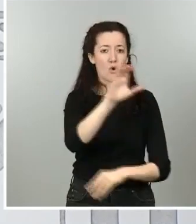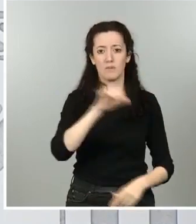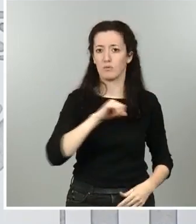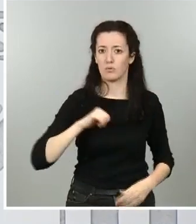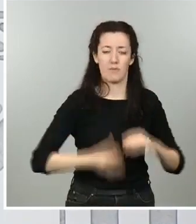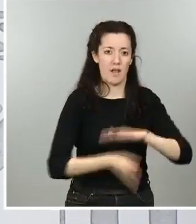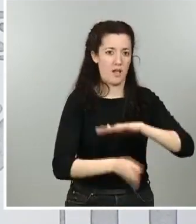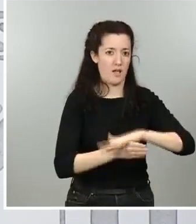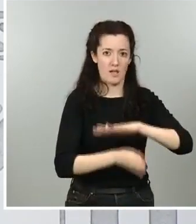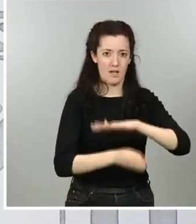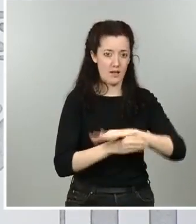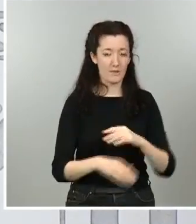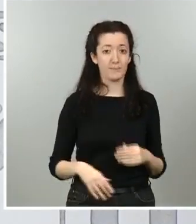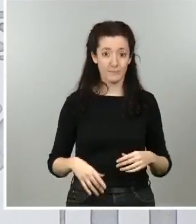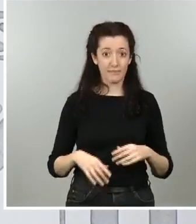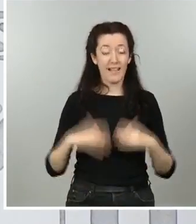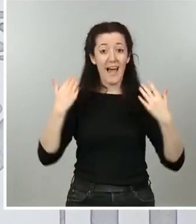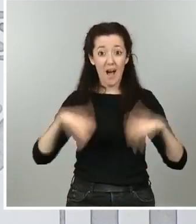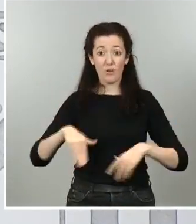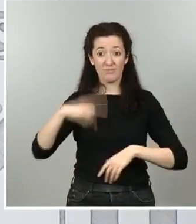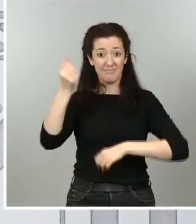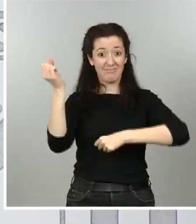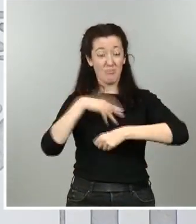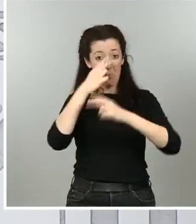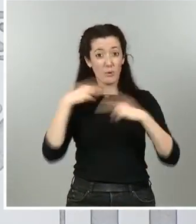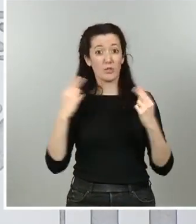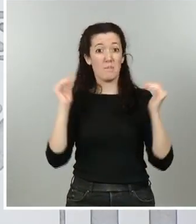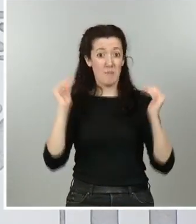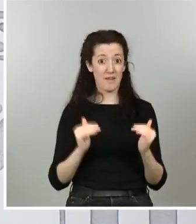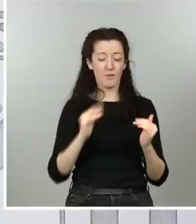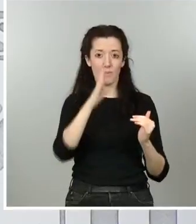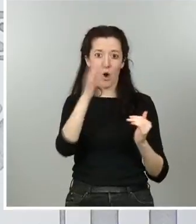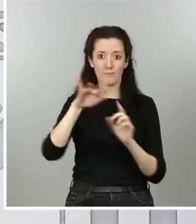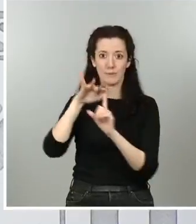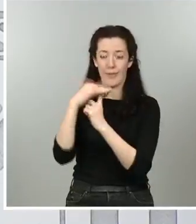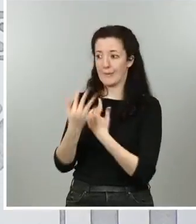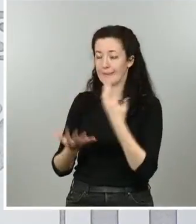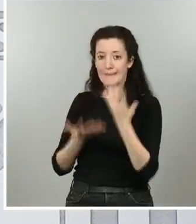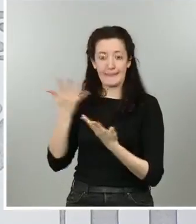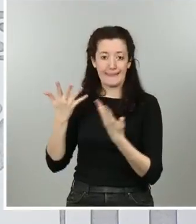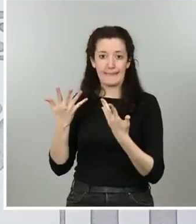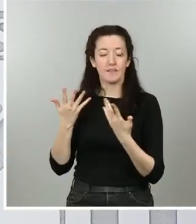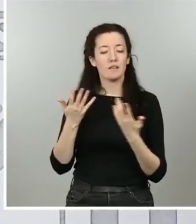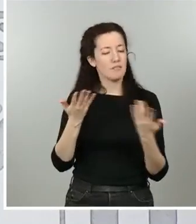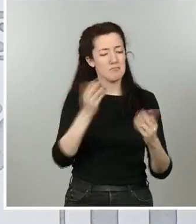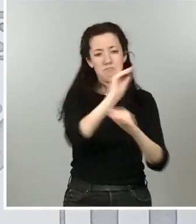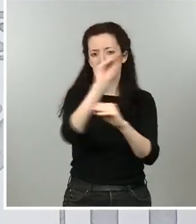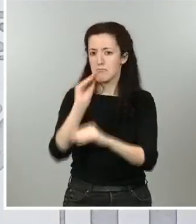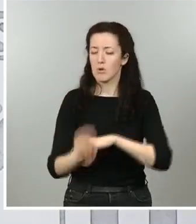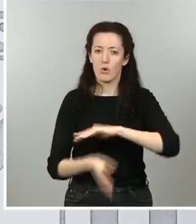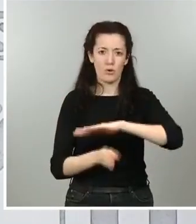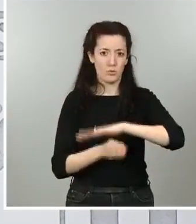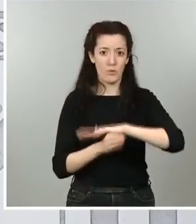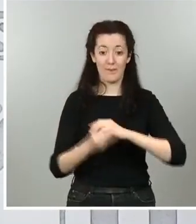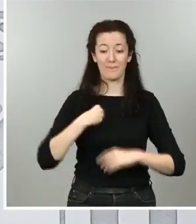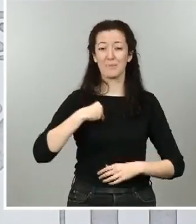restar ni un euro a los recursos que reciben las comunidades autónomas del sistema de financiación para el año 2020.